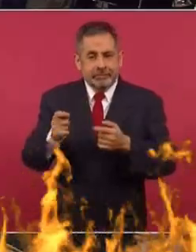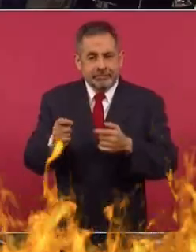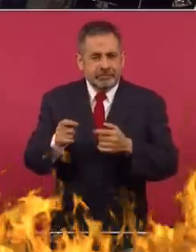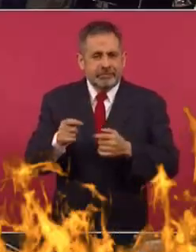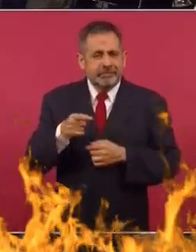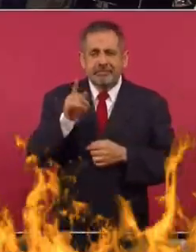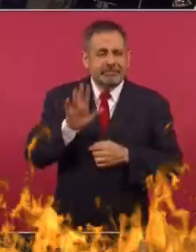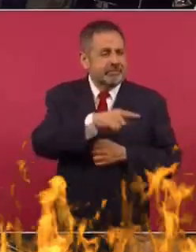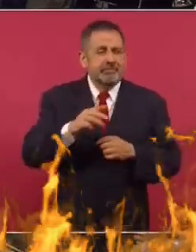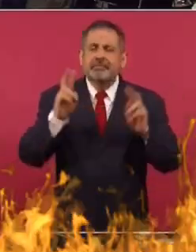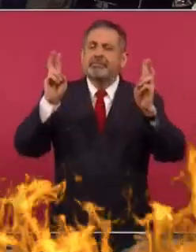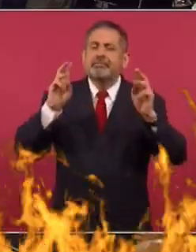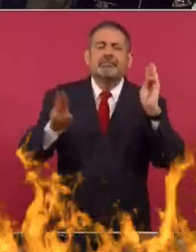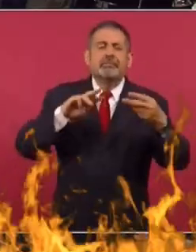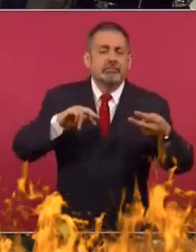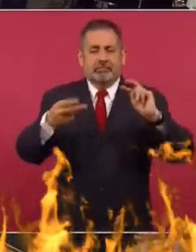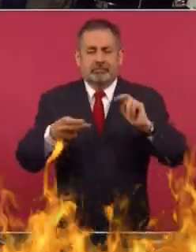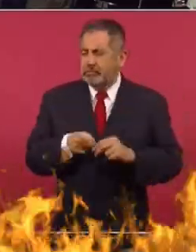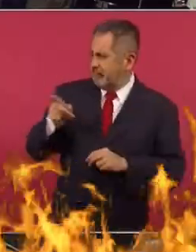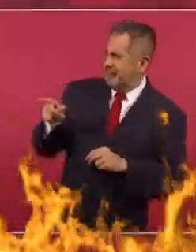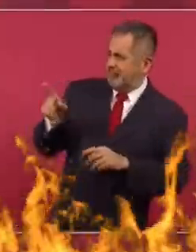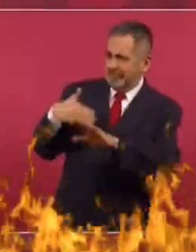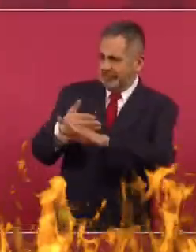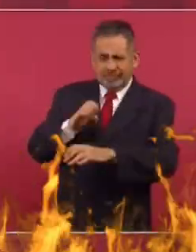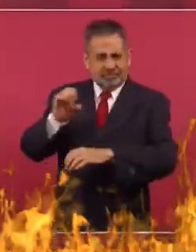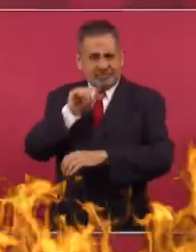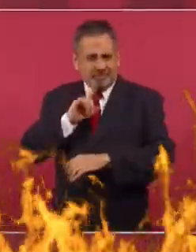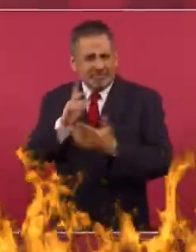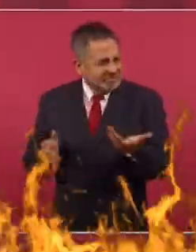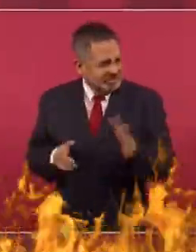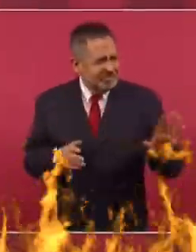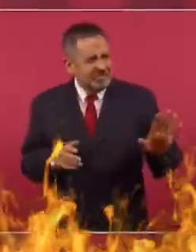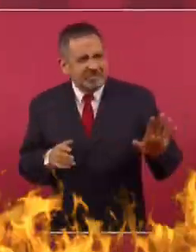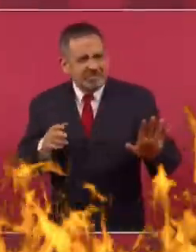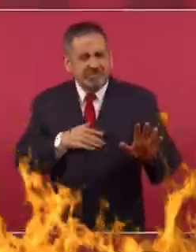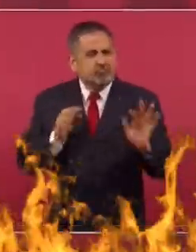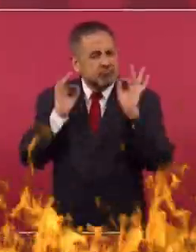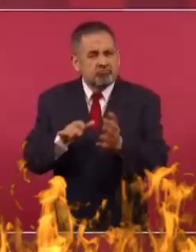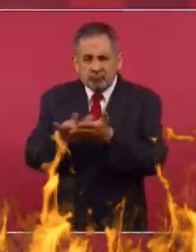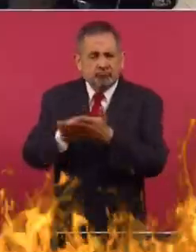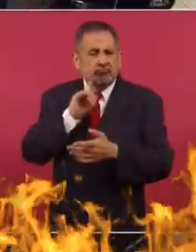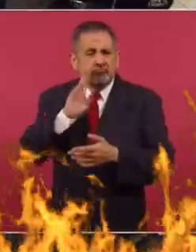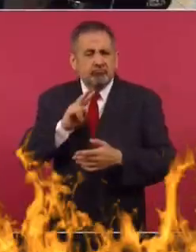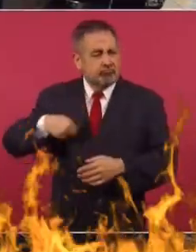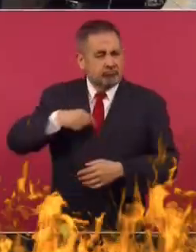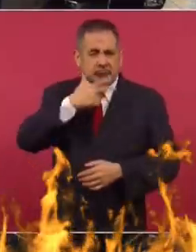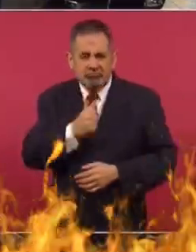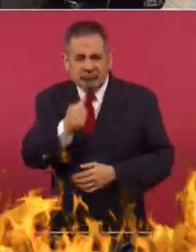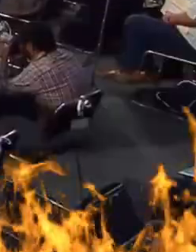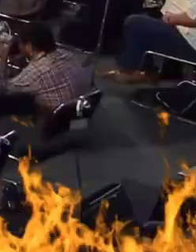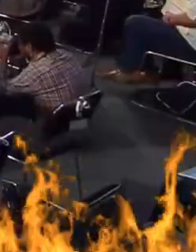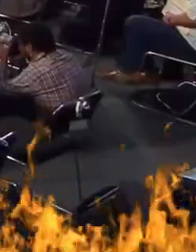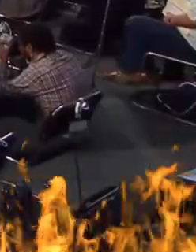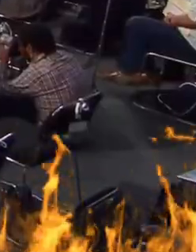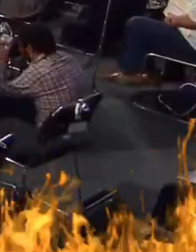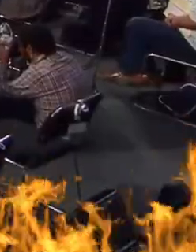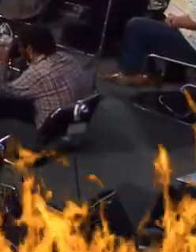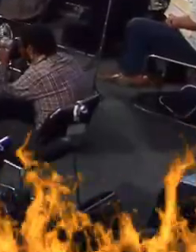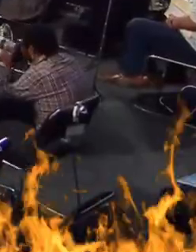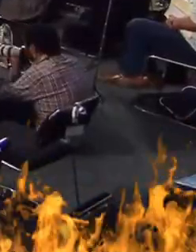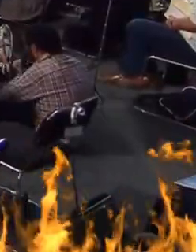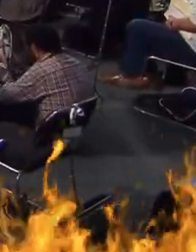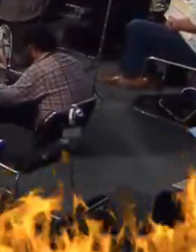es como el mundo al revés. Nos ven como enemigos de las mujeres, enemigos del feminismo, machistas.